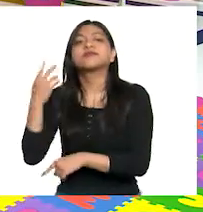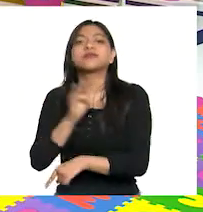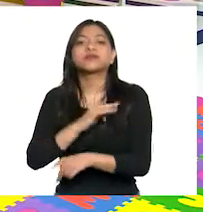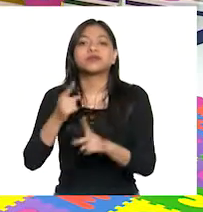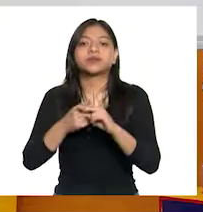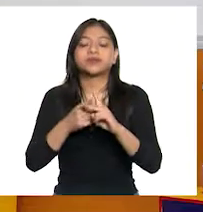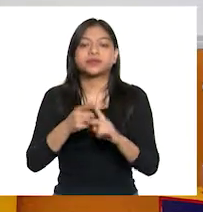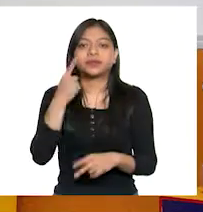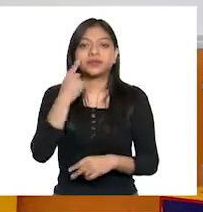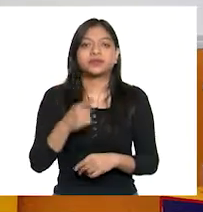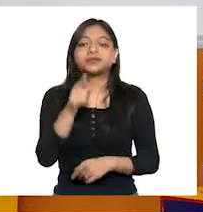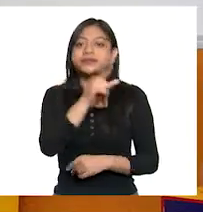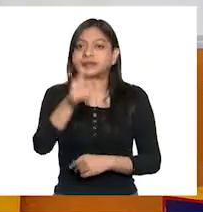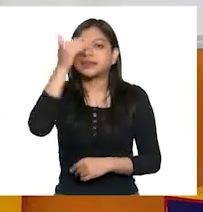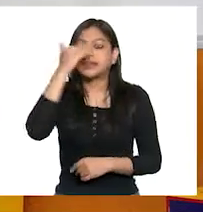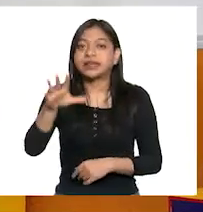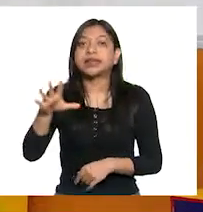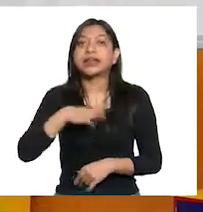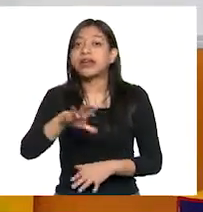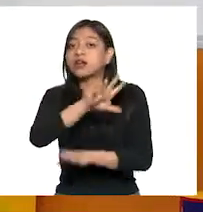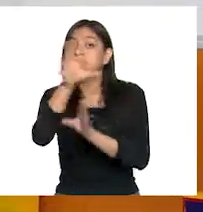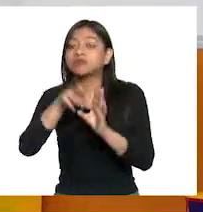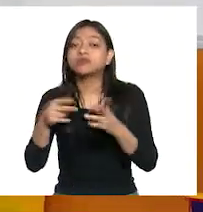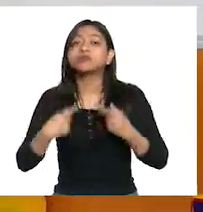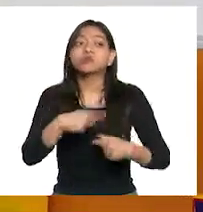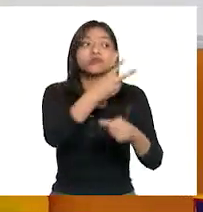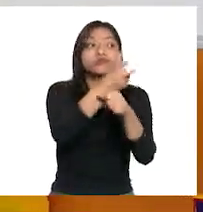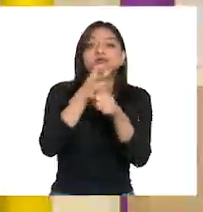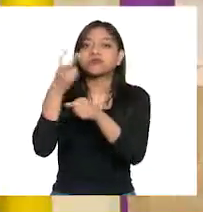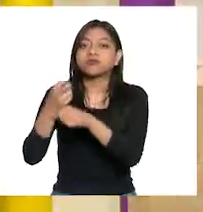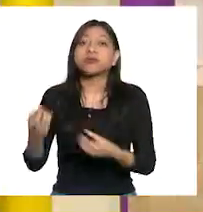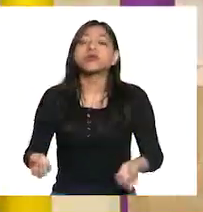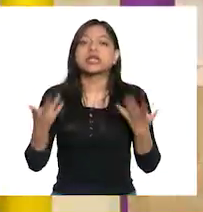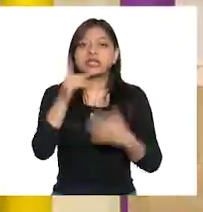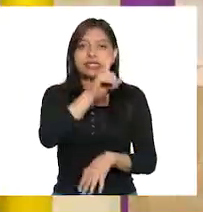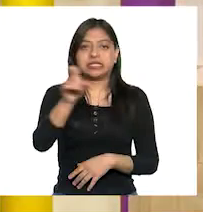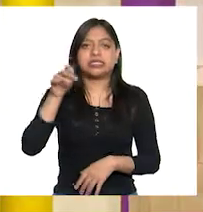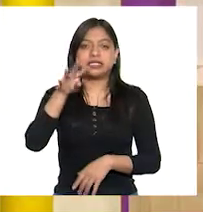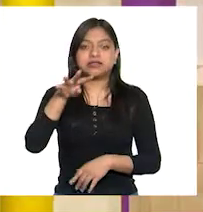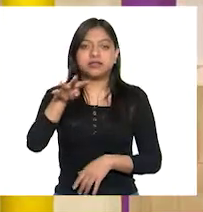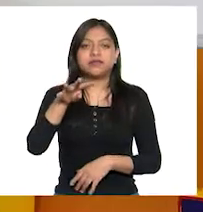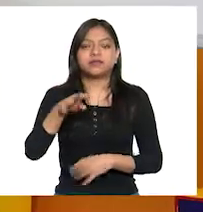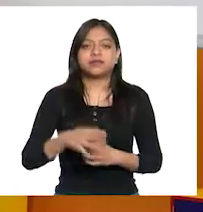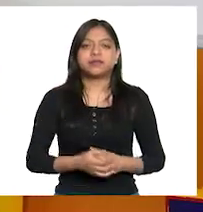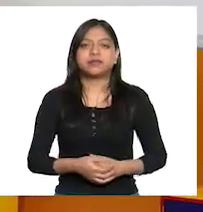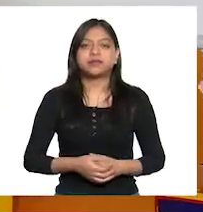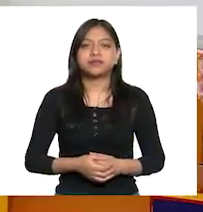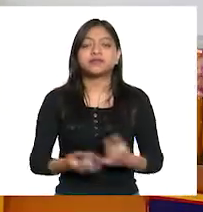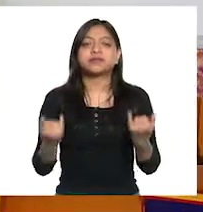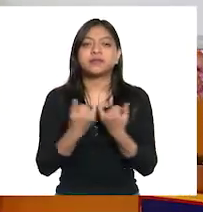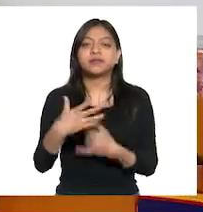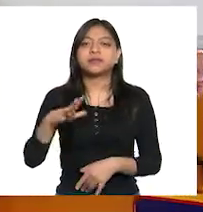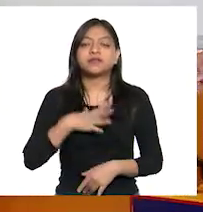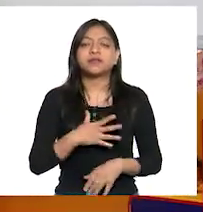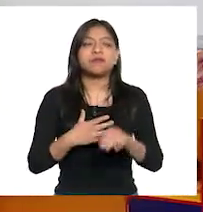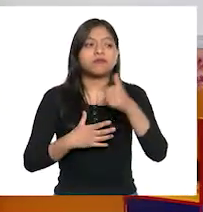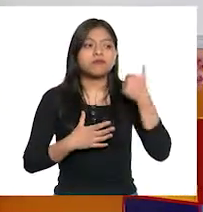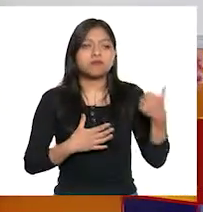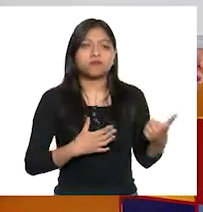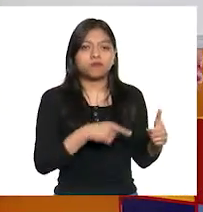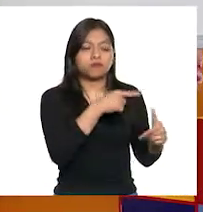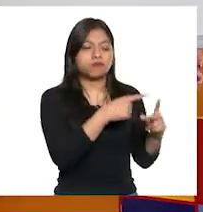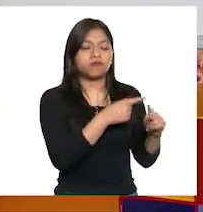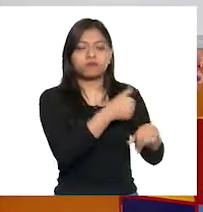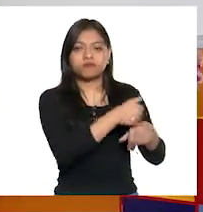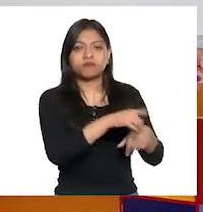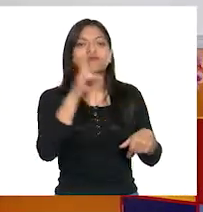procedimientos. Sabemos que van a ir en total 119. 119 personas. Muy bien. Y nos dan la información necesaria para saber cuántos alumnos